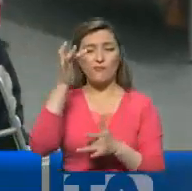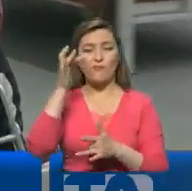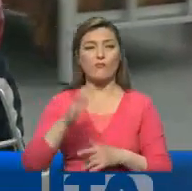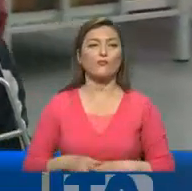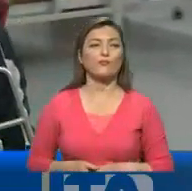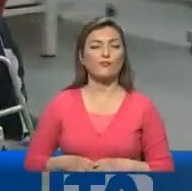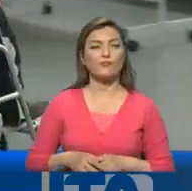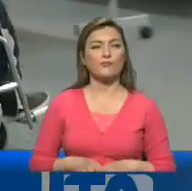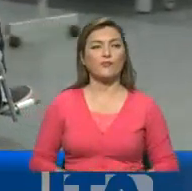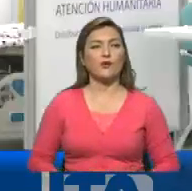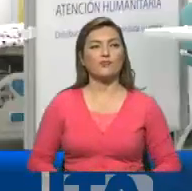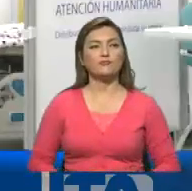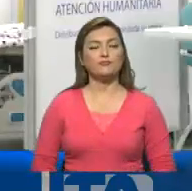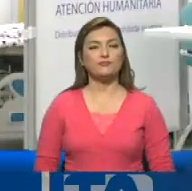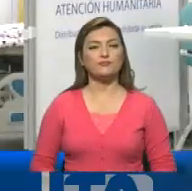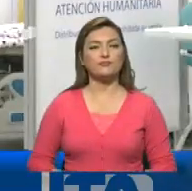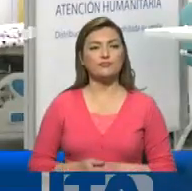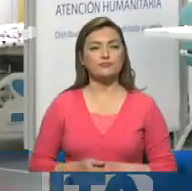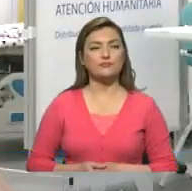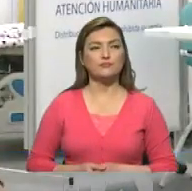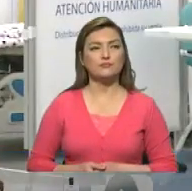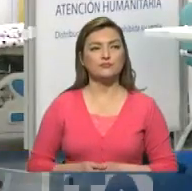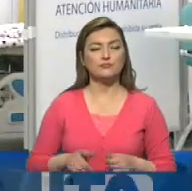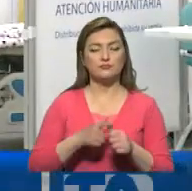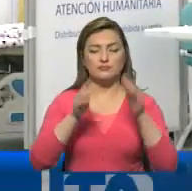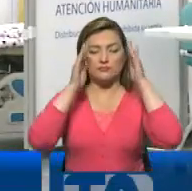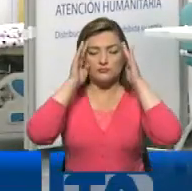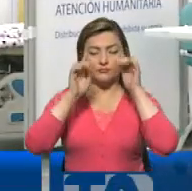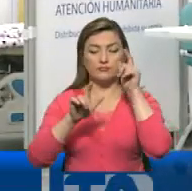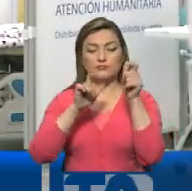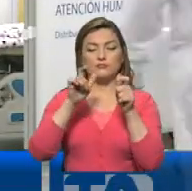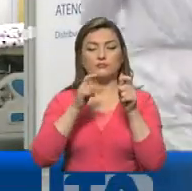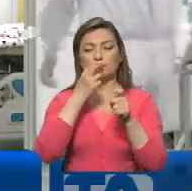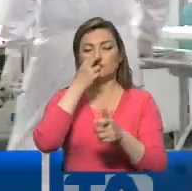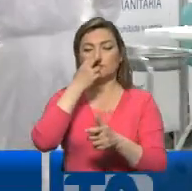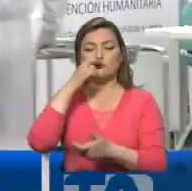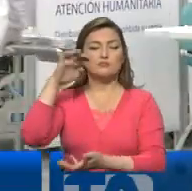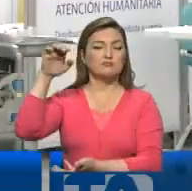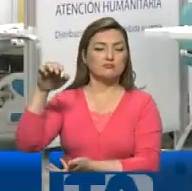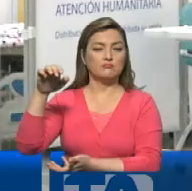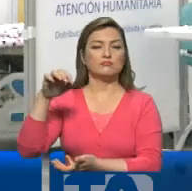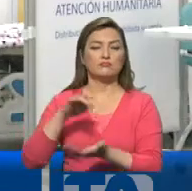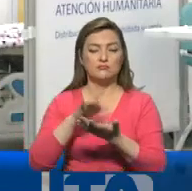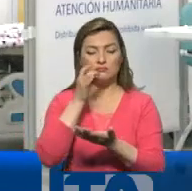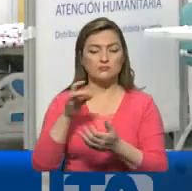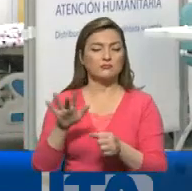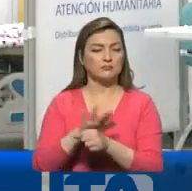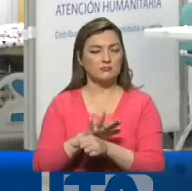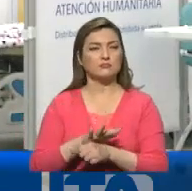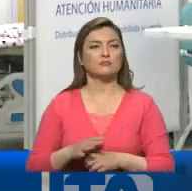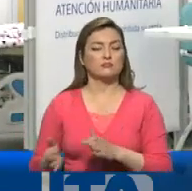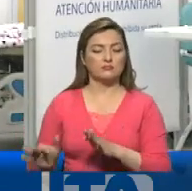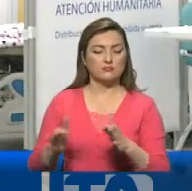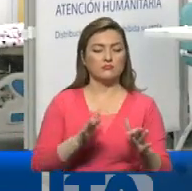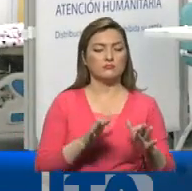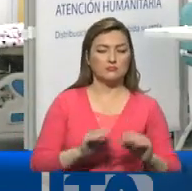el sistema de salud en Quito. Tenemos una prioridad para pacientes que tienen destete de oxígeno, completan su medicación, completan toda su terapia